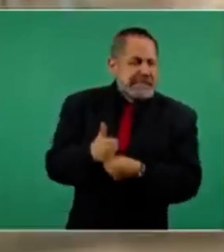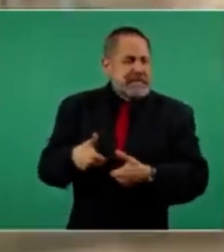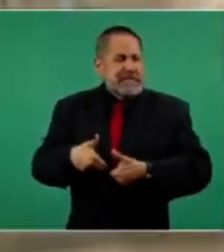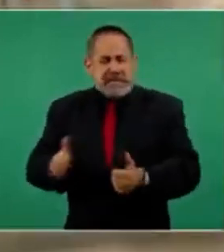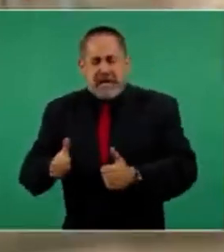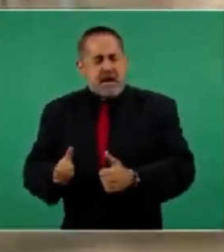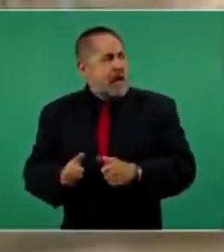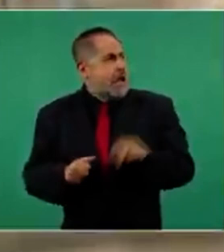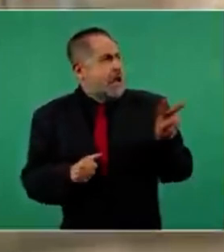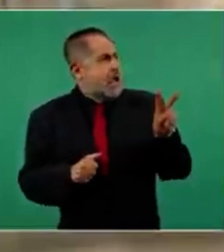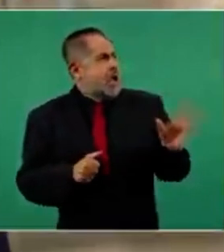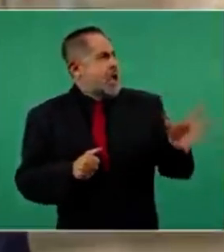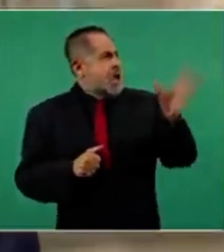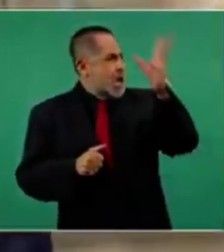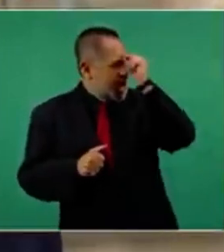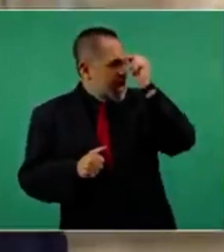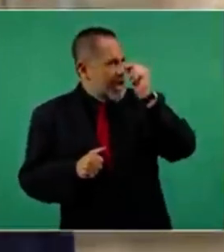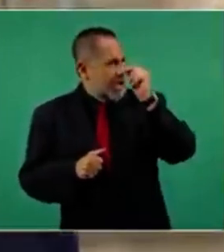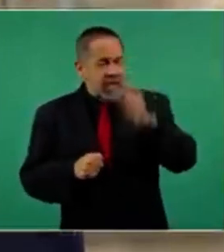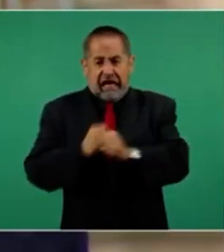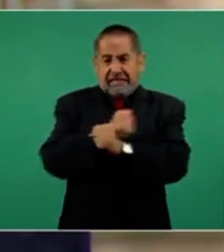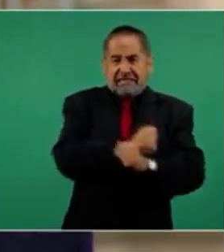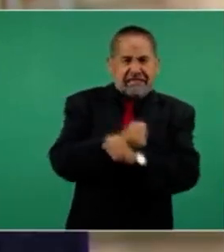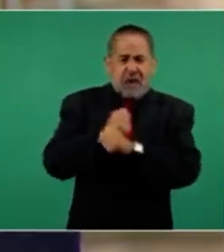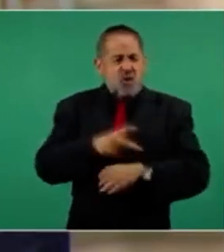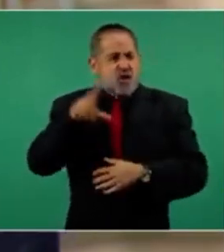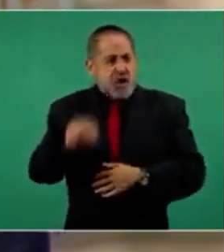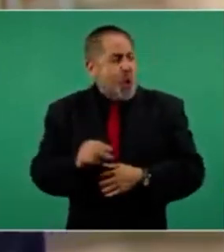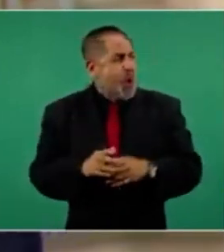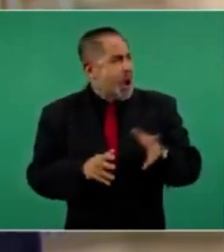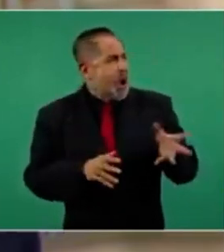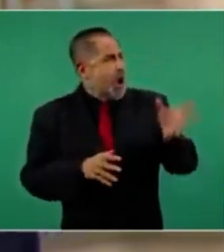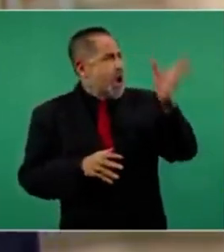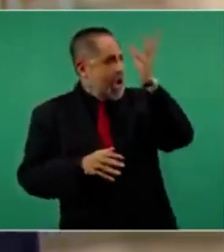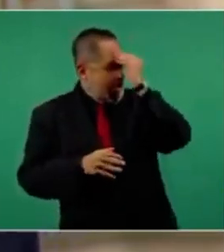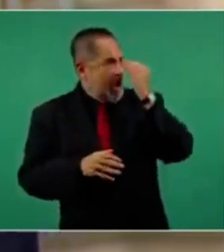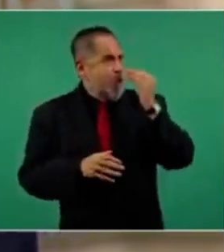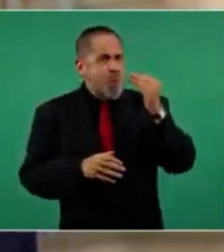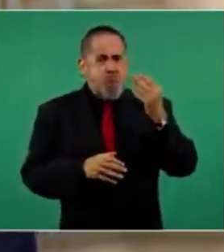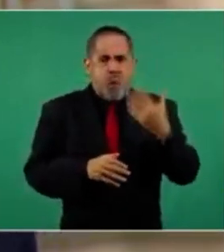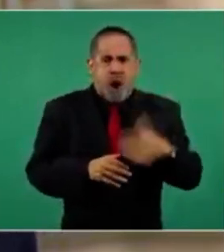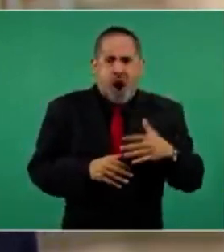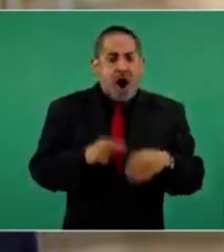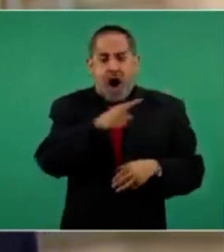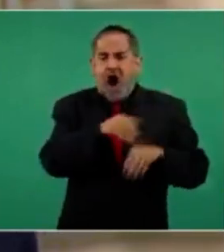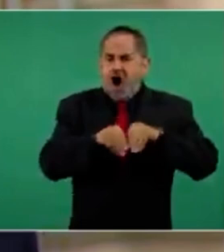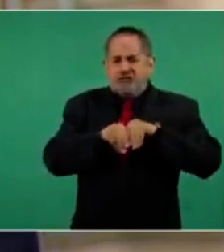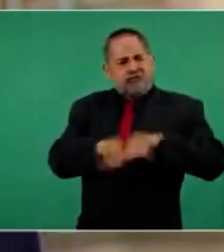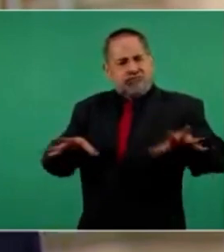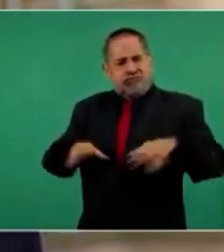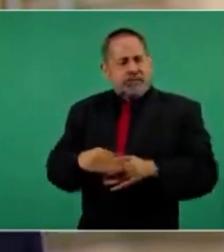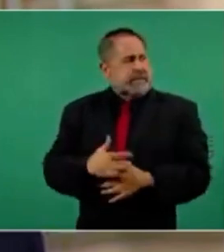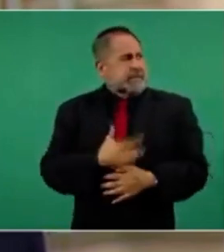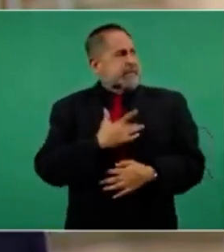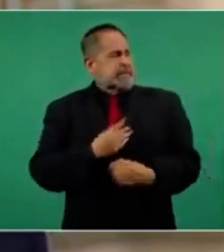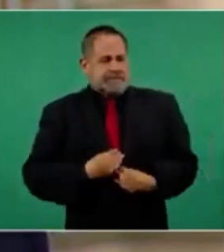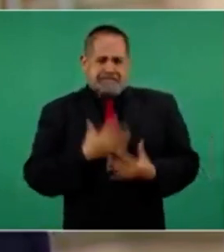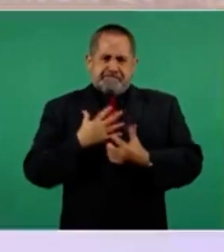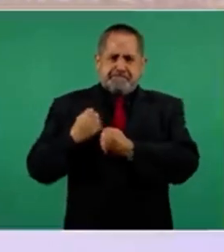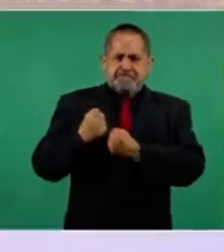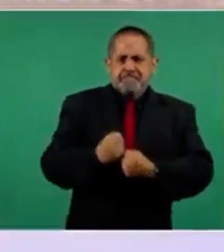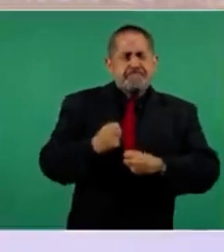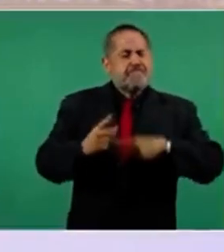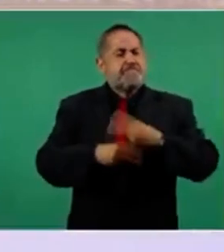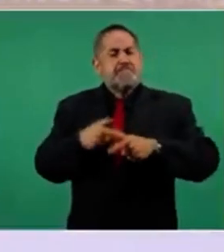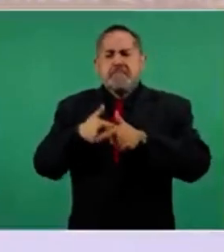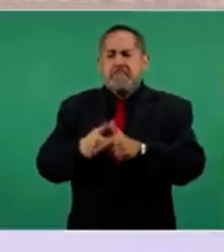se oponía a la esclavitud del negro. La amplia presencia popular influyó de forma decisiva en su radicalización